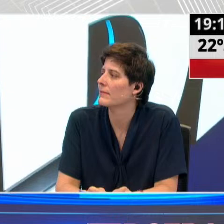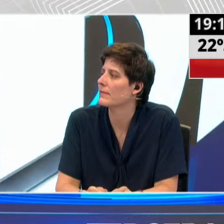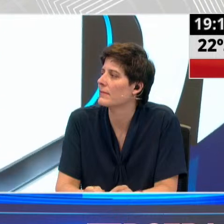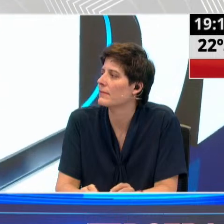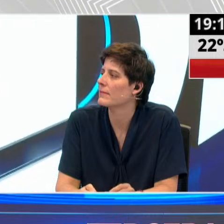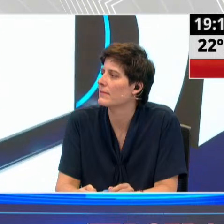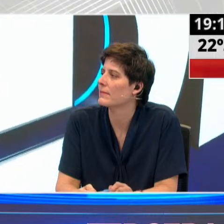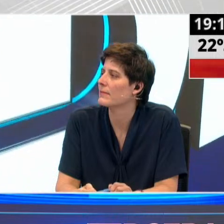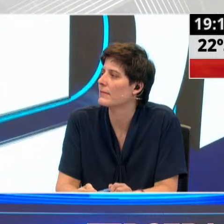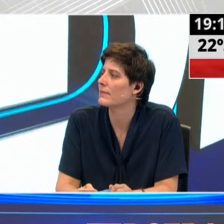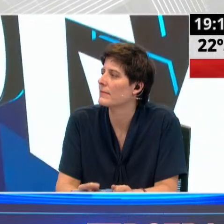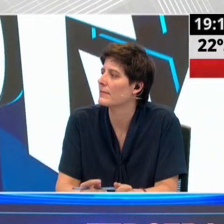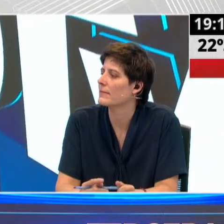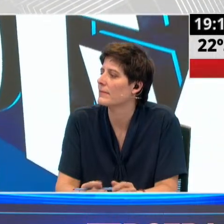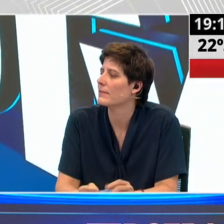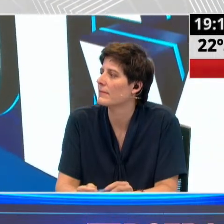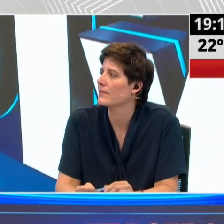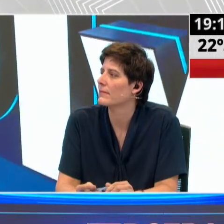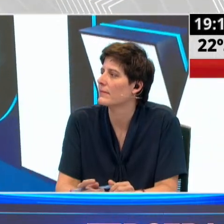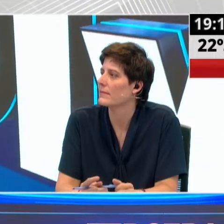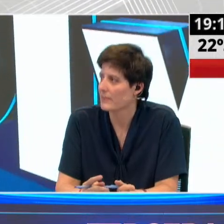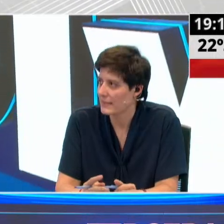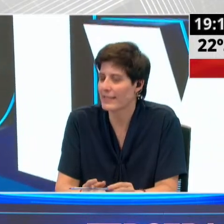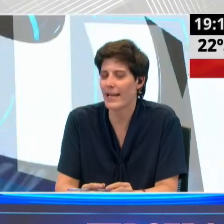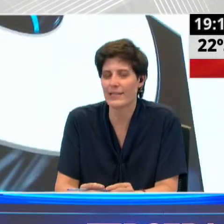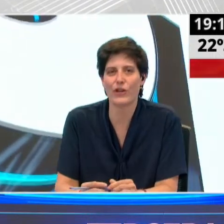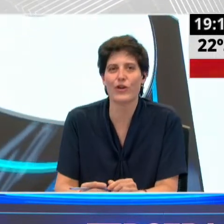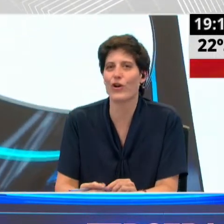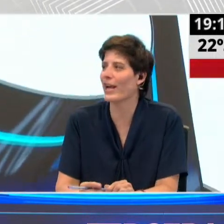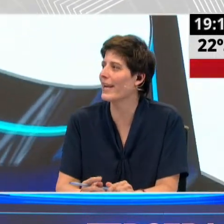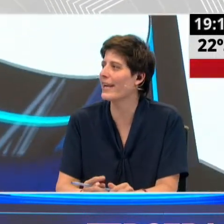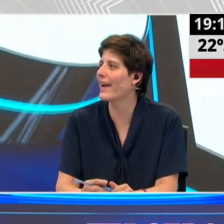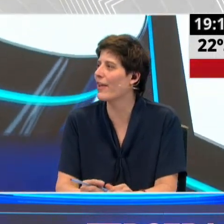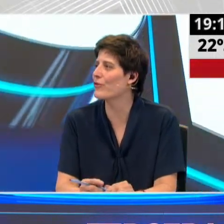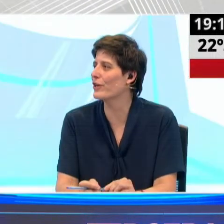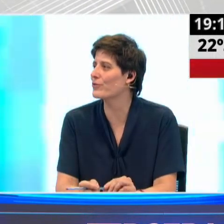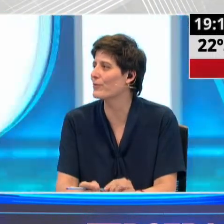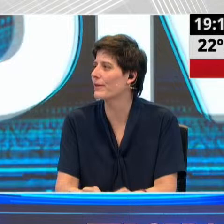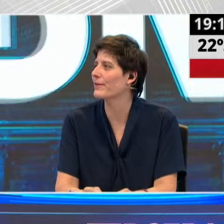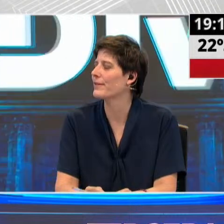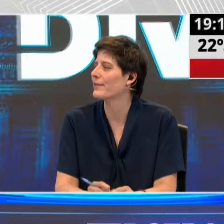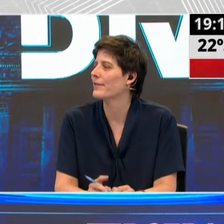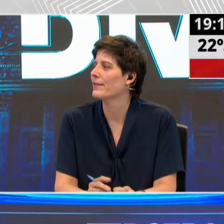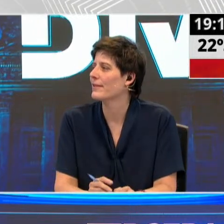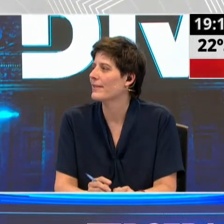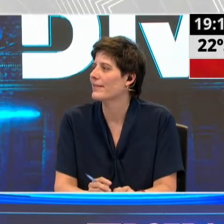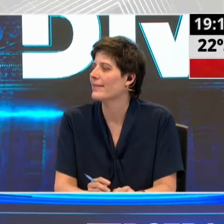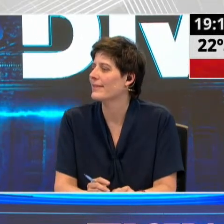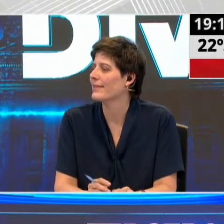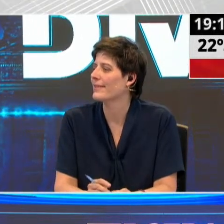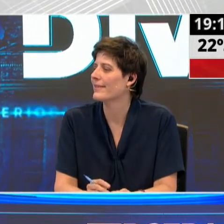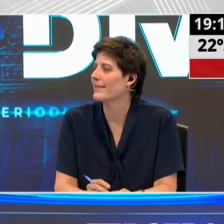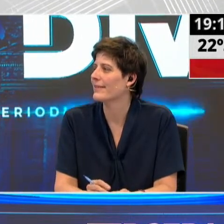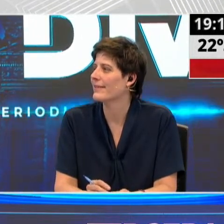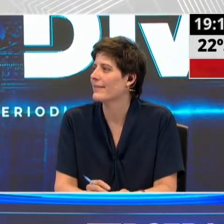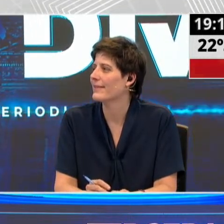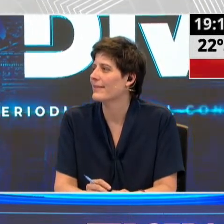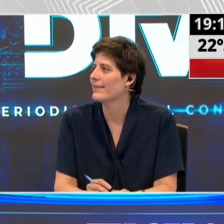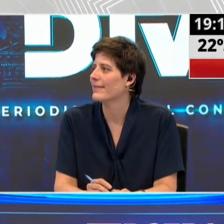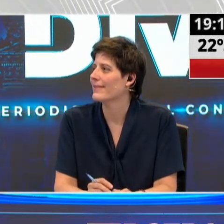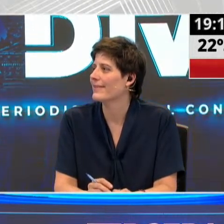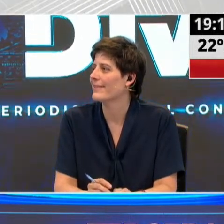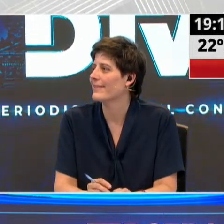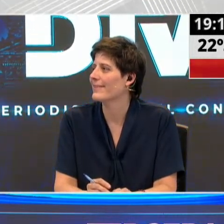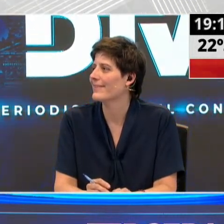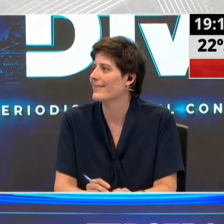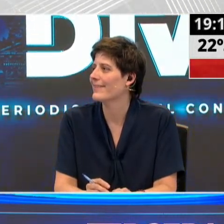habilitado para asumir su mandato a partir del 10 de diciembre. Sí, eso lo dijo Heller en cada uno que asumió. En cada uno, durante todo el tiempo que lo estuvimos